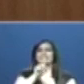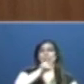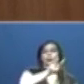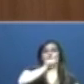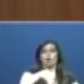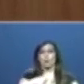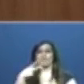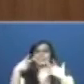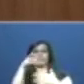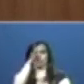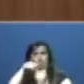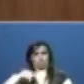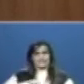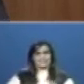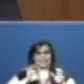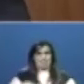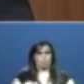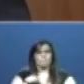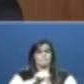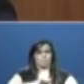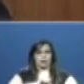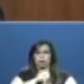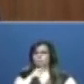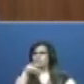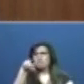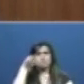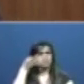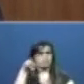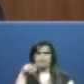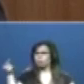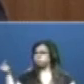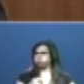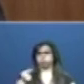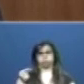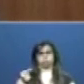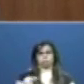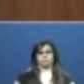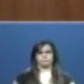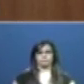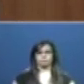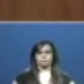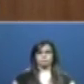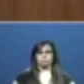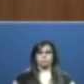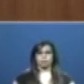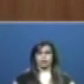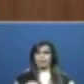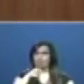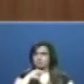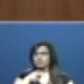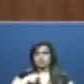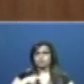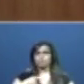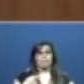por en Castilla y león un dato tremendamente negativo el fundamental al que nos tenemos que